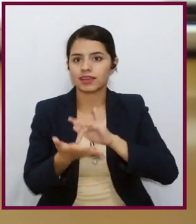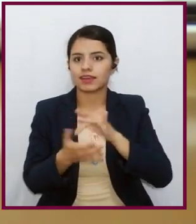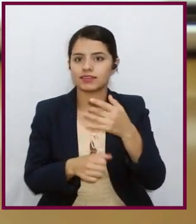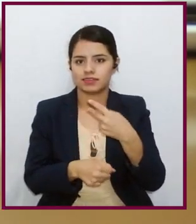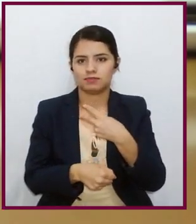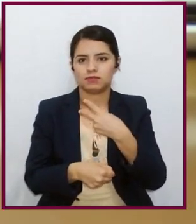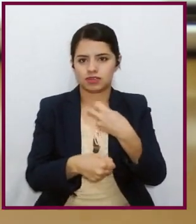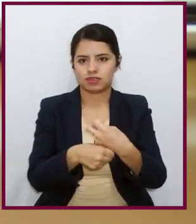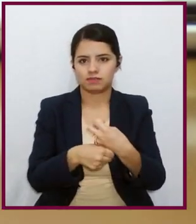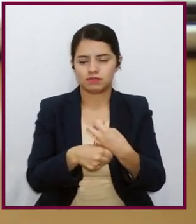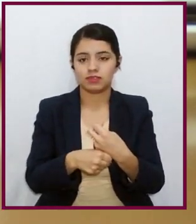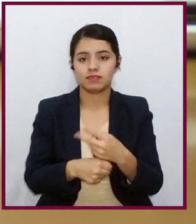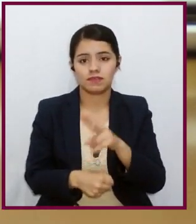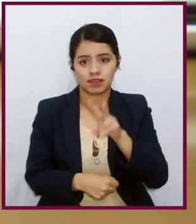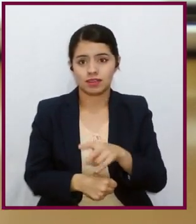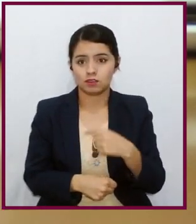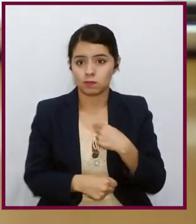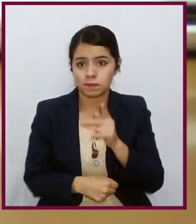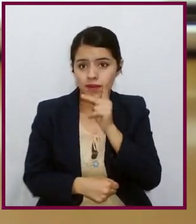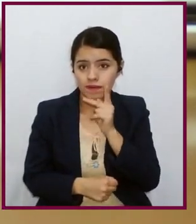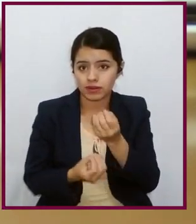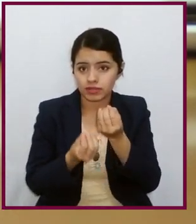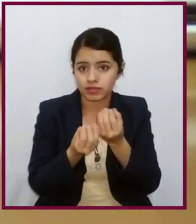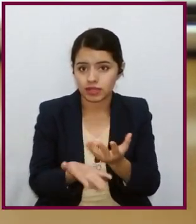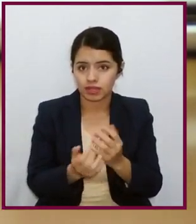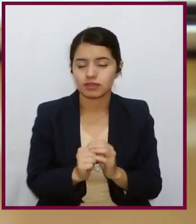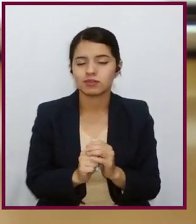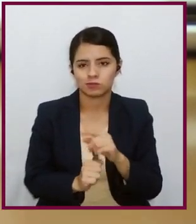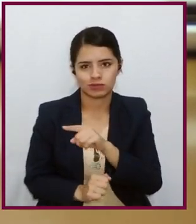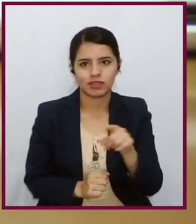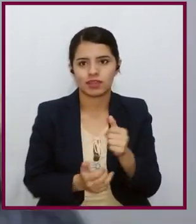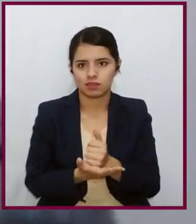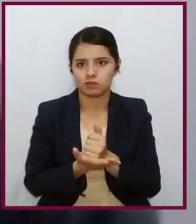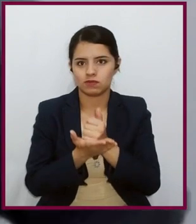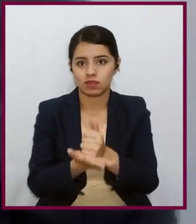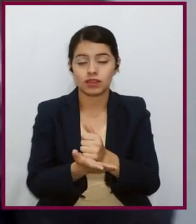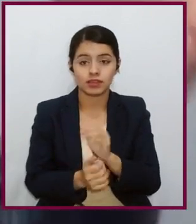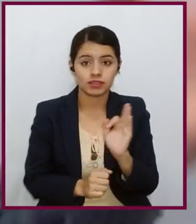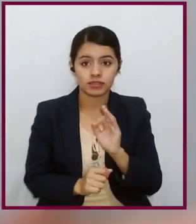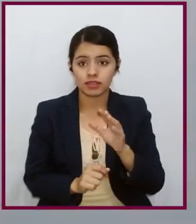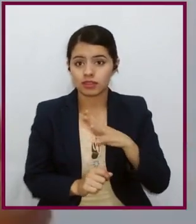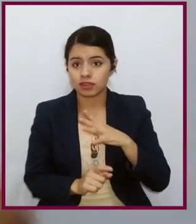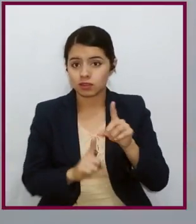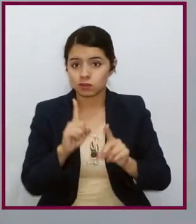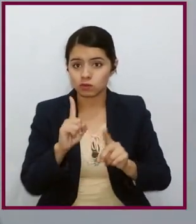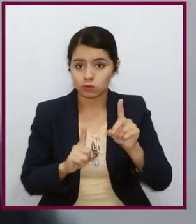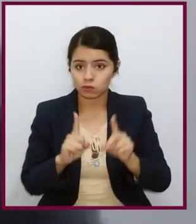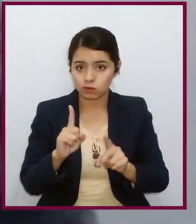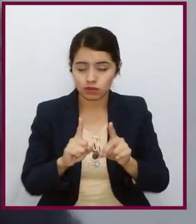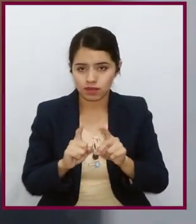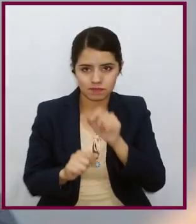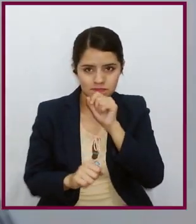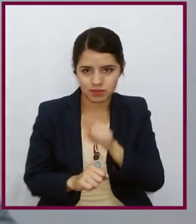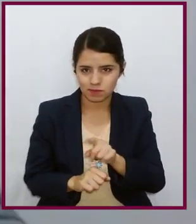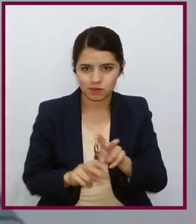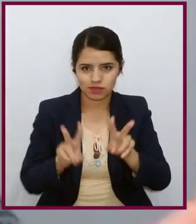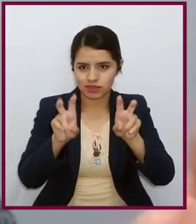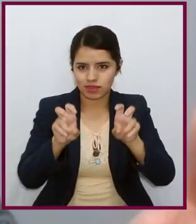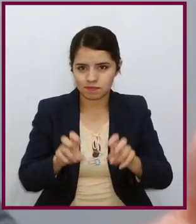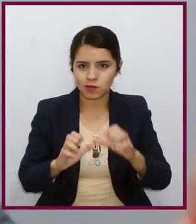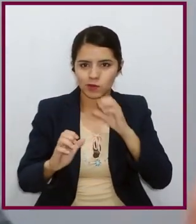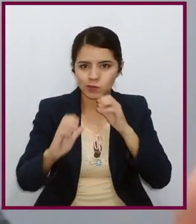texto para usted poderla entender. Solamente con imagencitas es difícil explicar algo. Pero el texto que lleva es